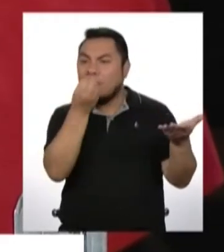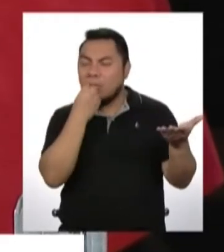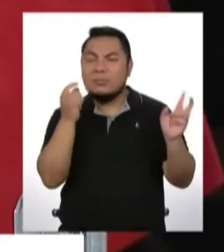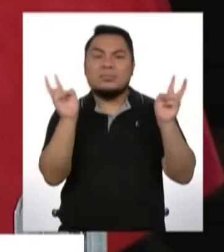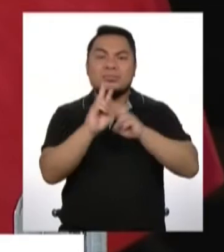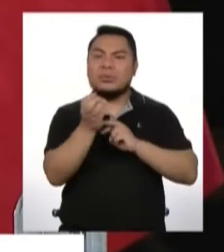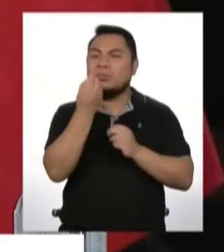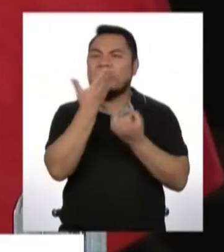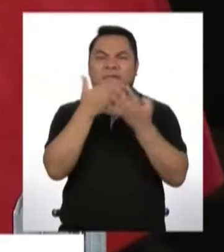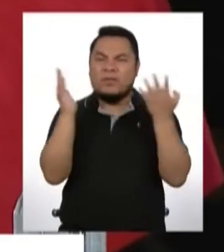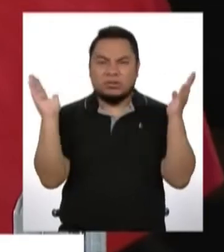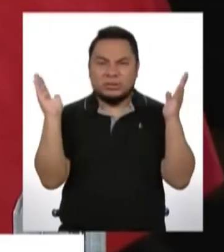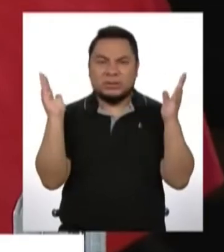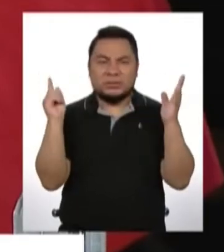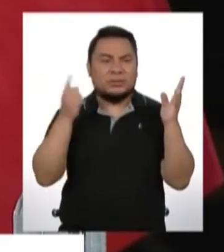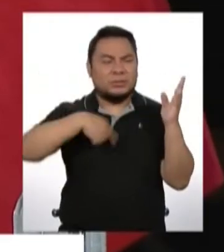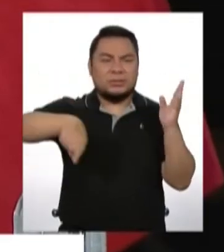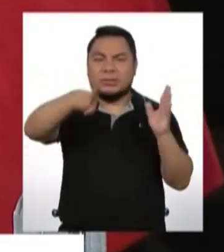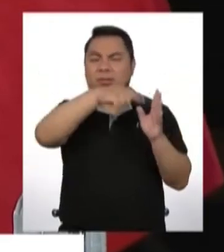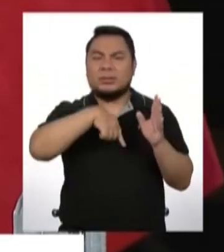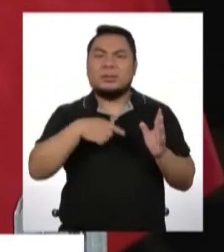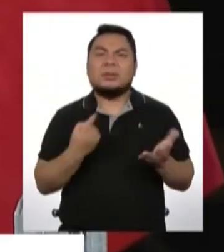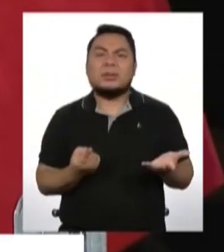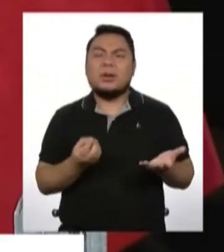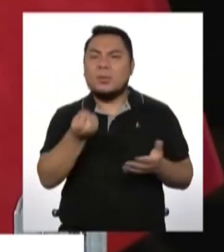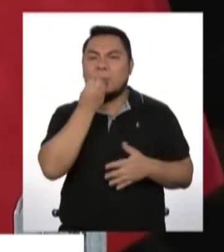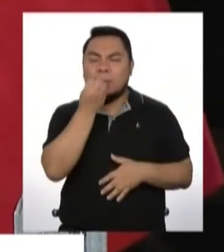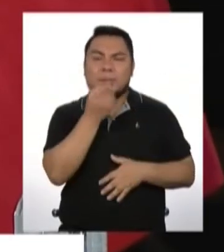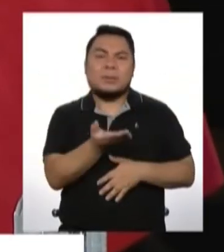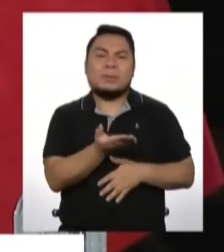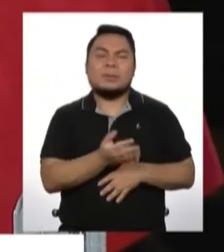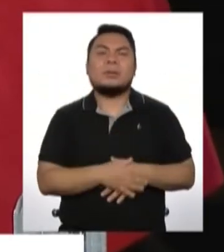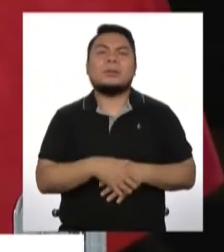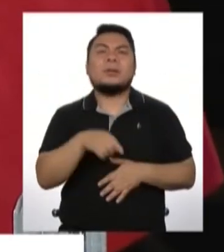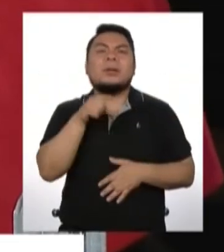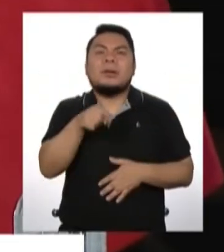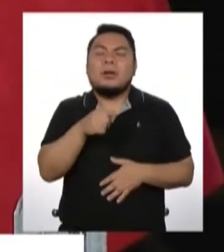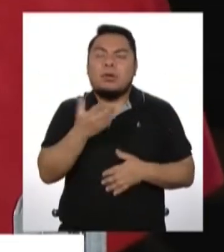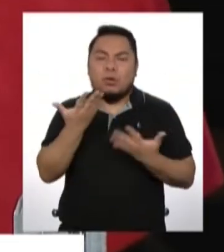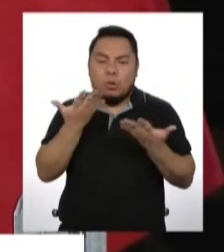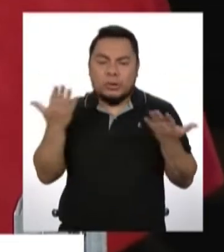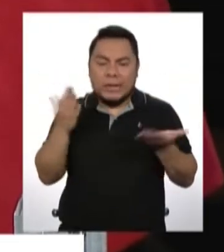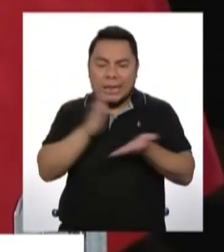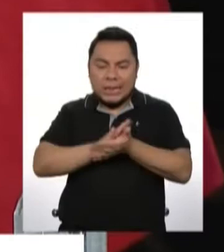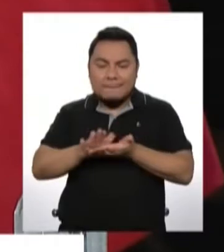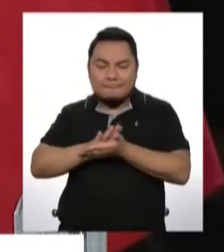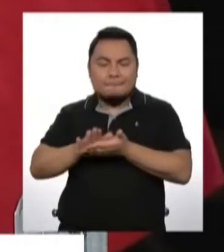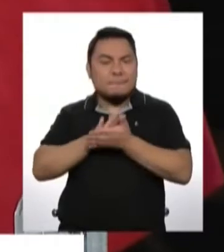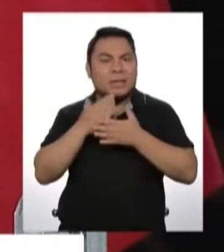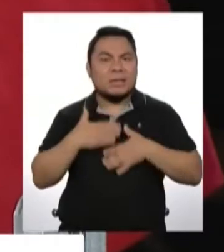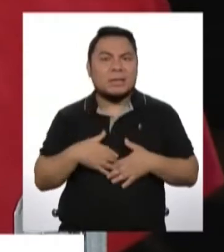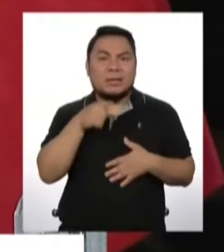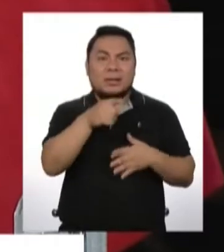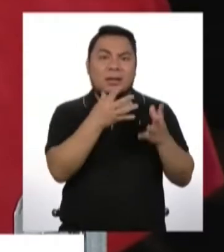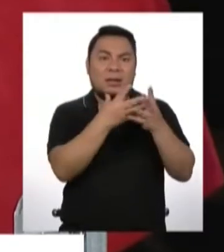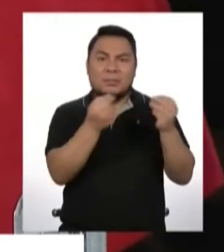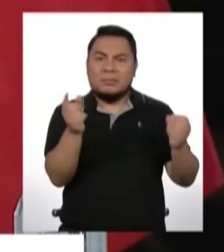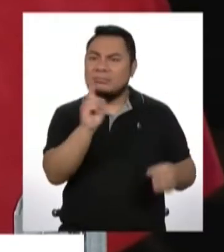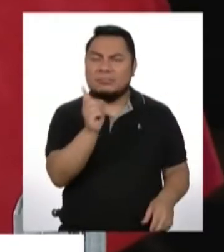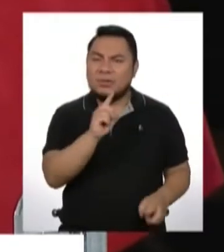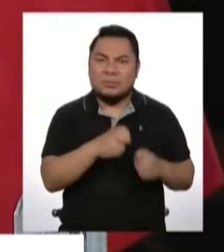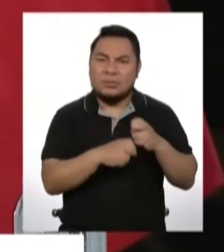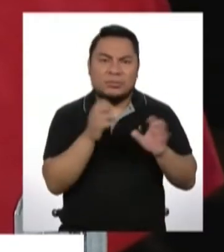de primera necesidad, alimentos, útiles de limpieza, no va a tener ningún